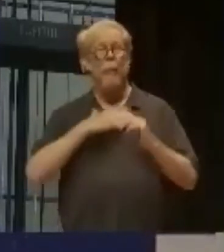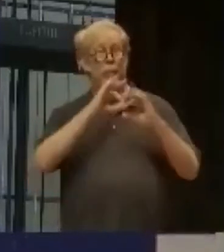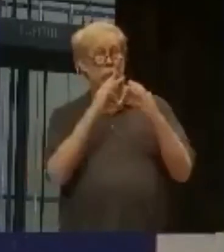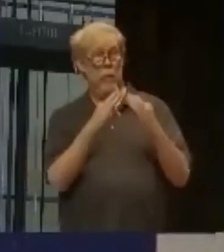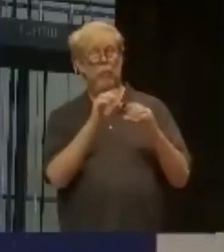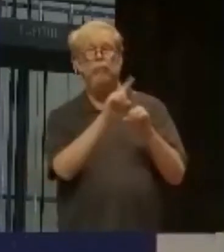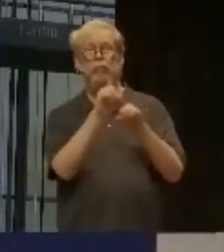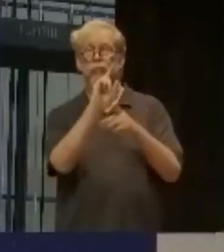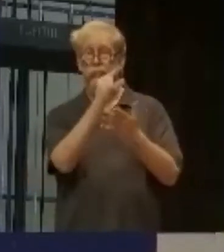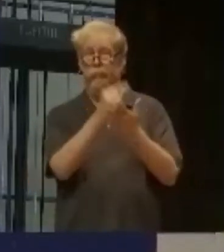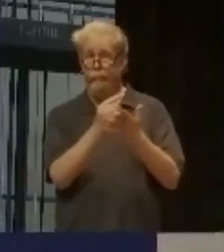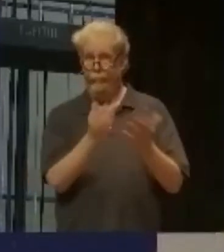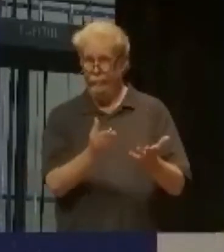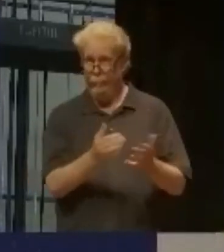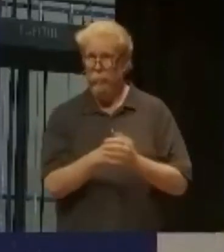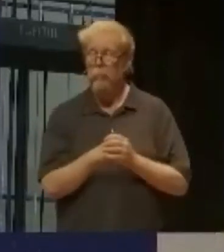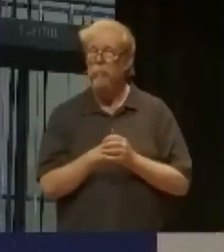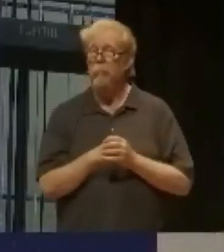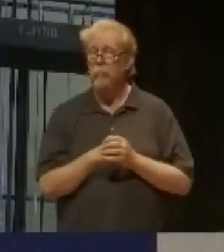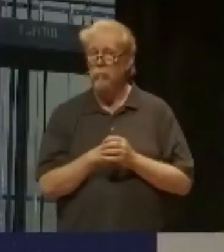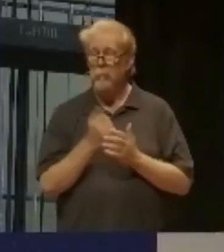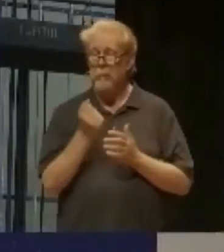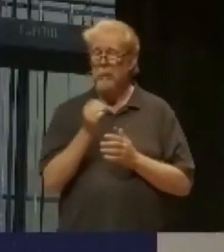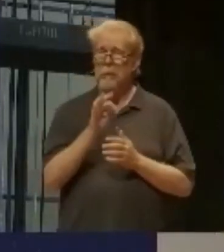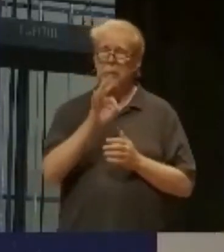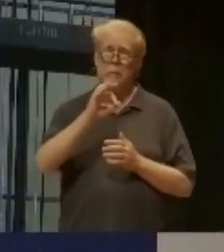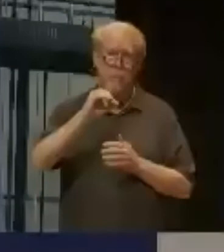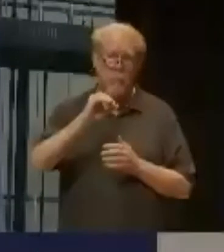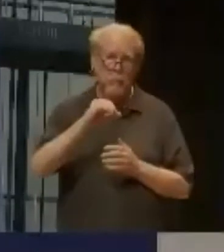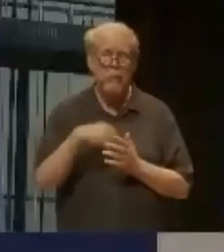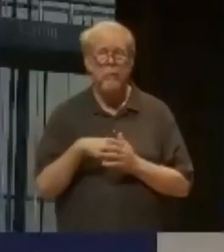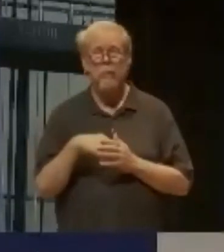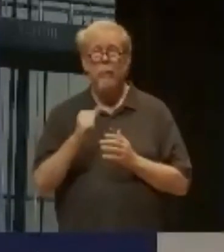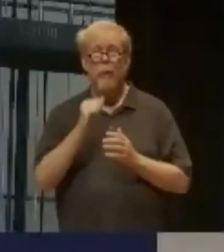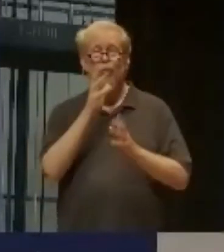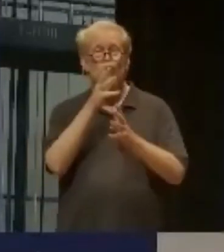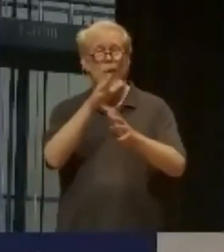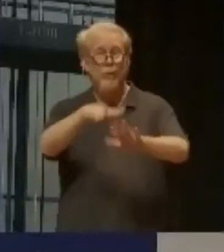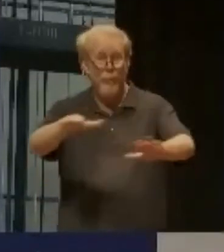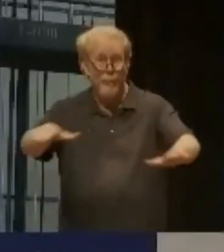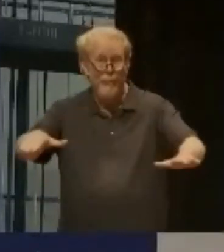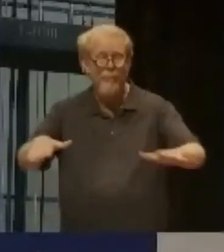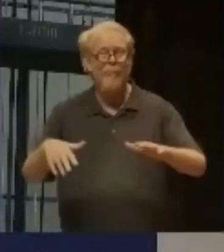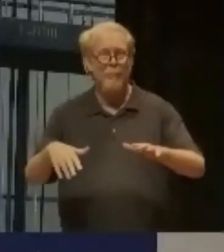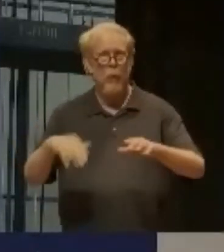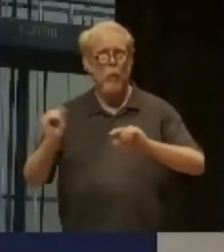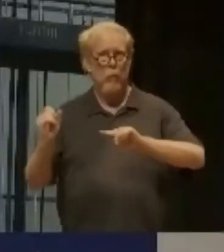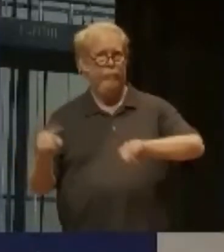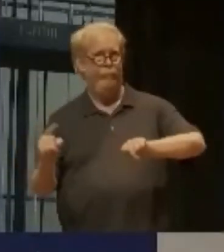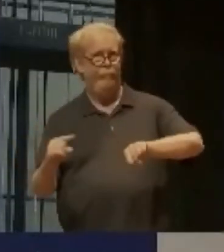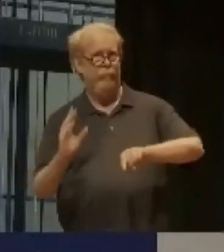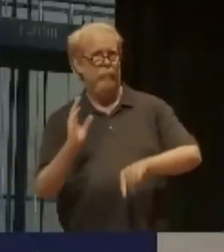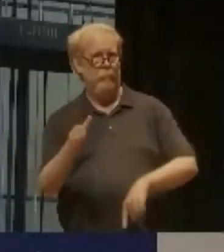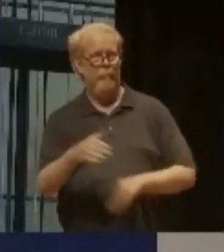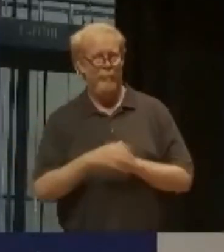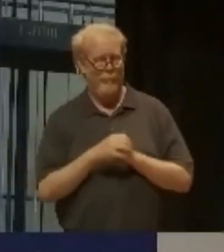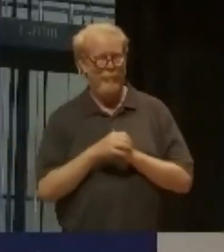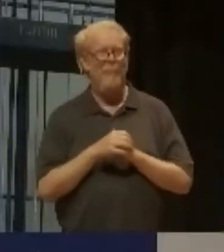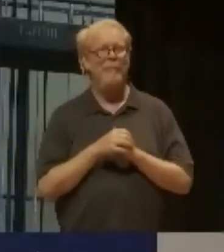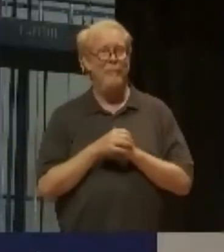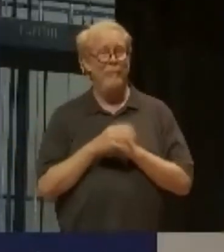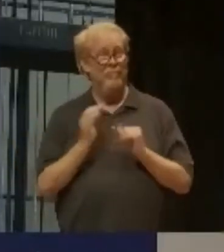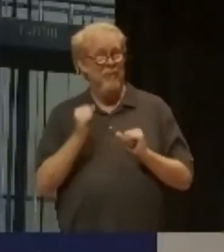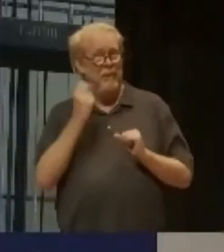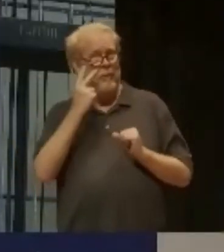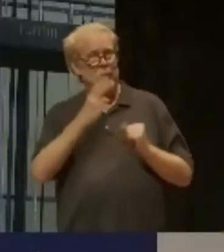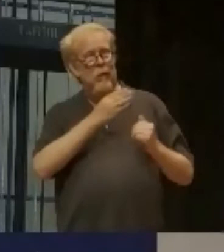Mi familia se graduó también de acá, de Burbank, en los 90s. Y mis nietos están estudiando acá en